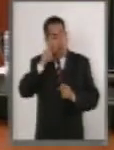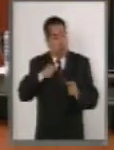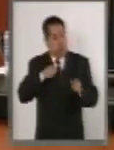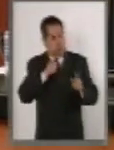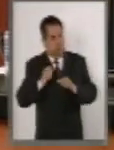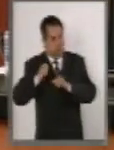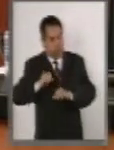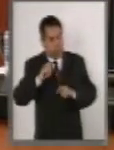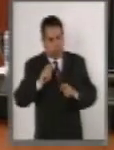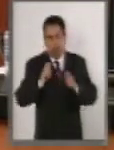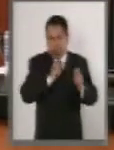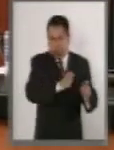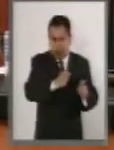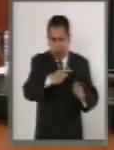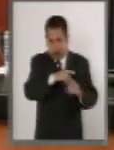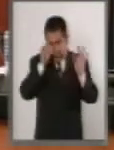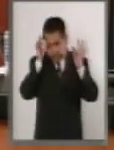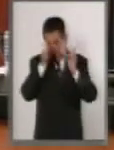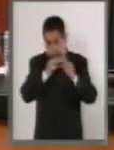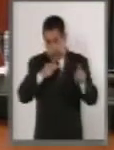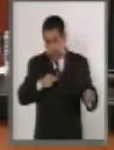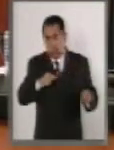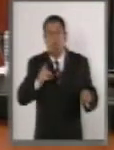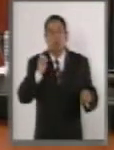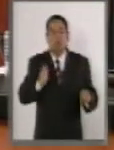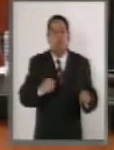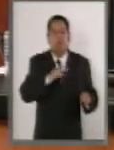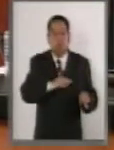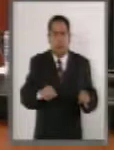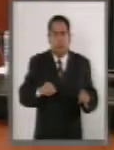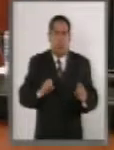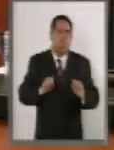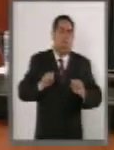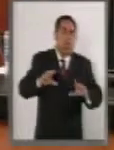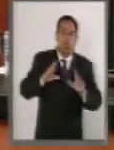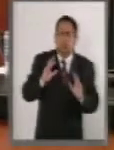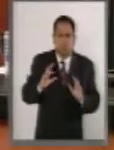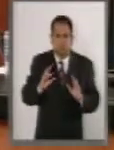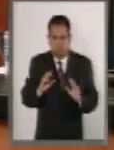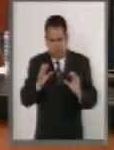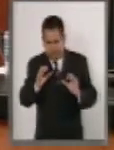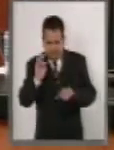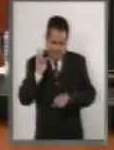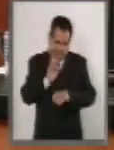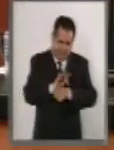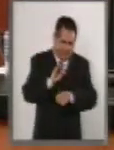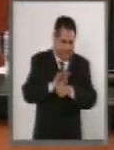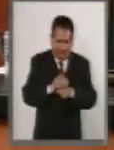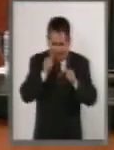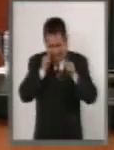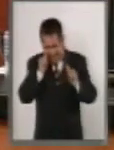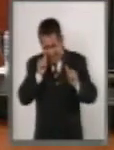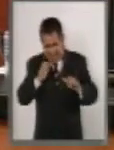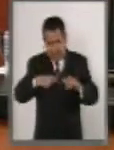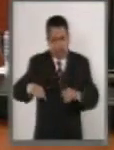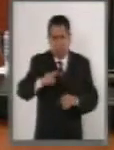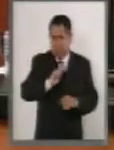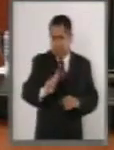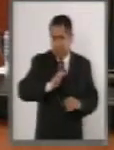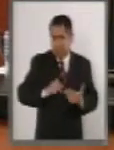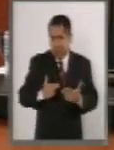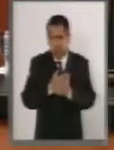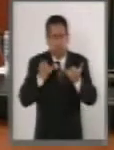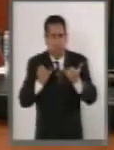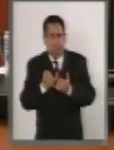de nuestro país es que, por supuesto, no descuiden en ningún momento a nuestras connacionales. Por supuesto que